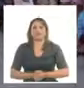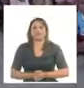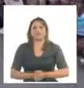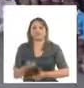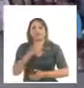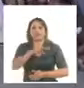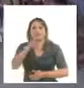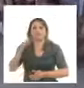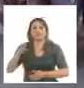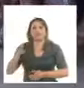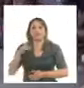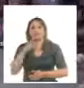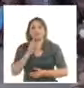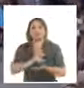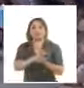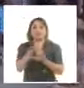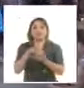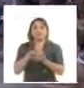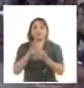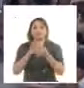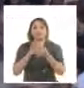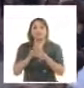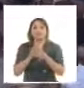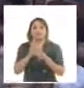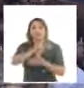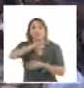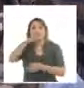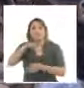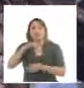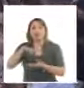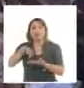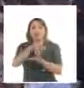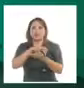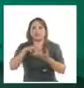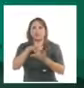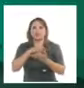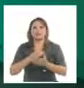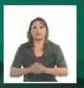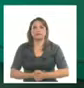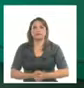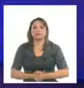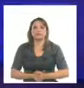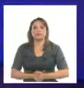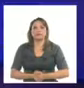montañoso enclavado en la geografía del Escambray. Desde